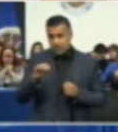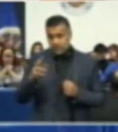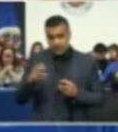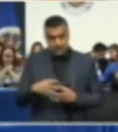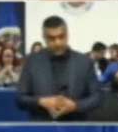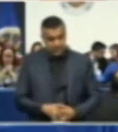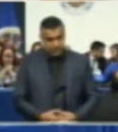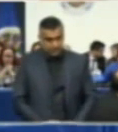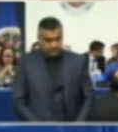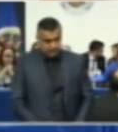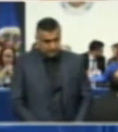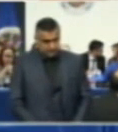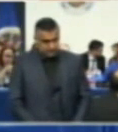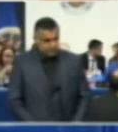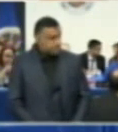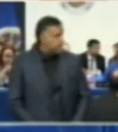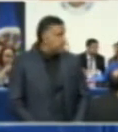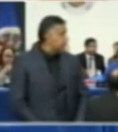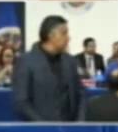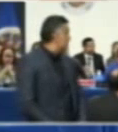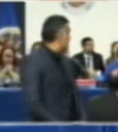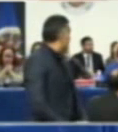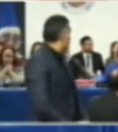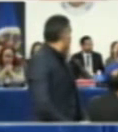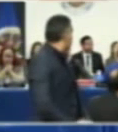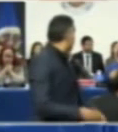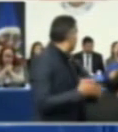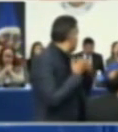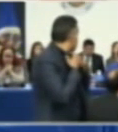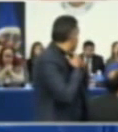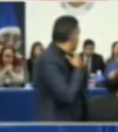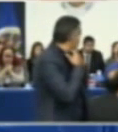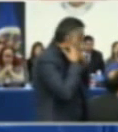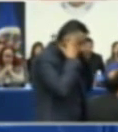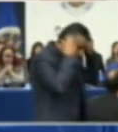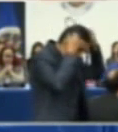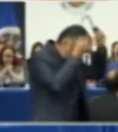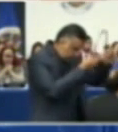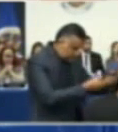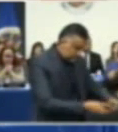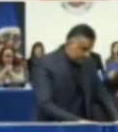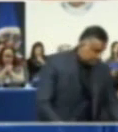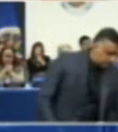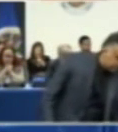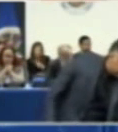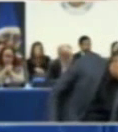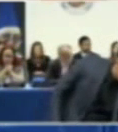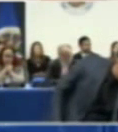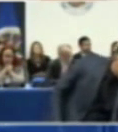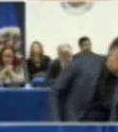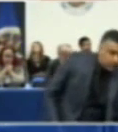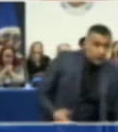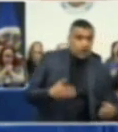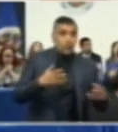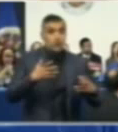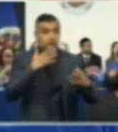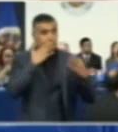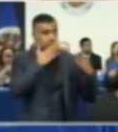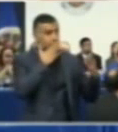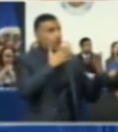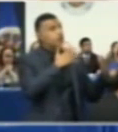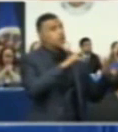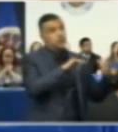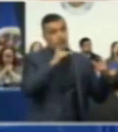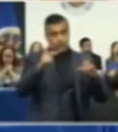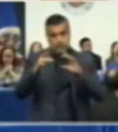29.343.000 soles. Doctor Guzmán, le agradecemos. Luego de la intervención de los peticionarios,